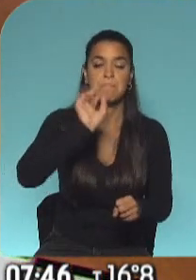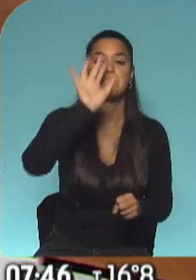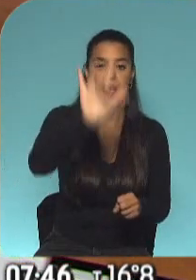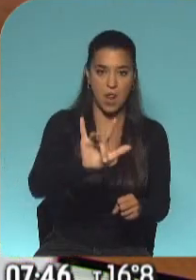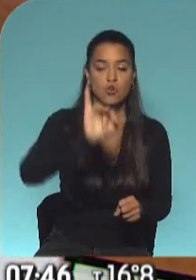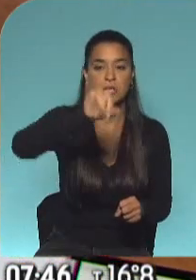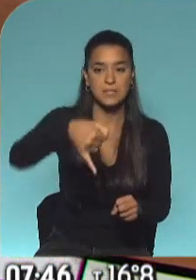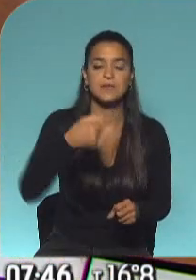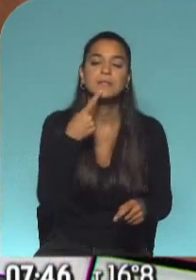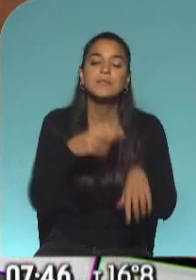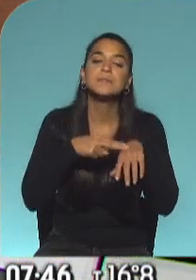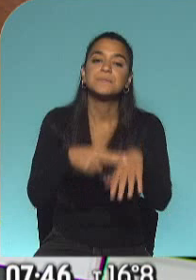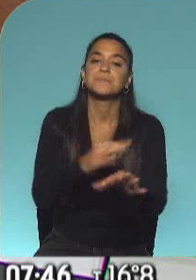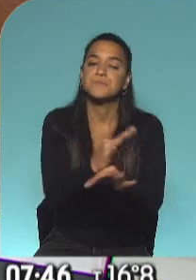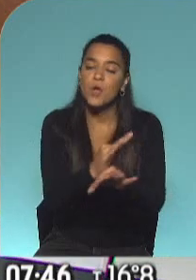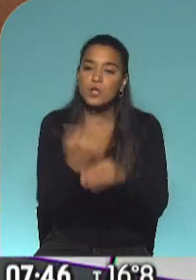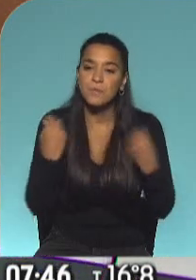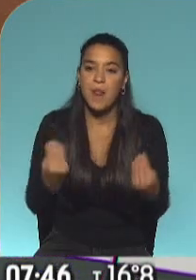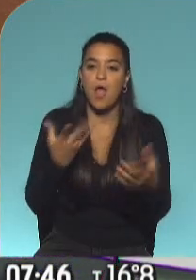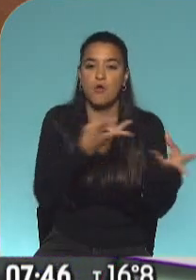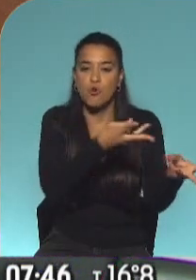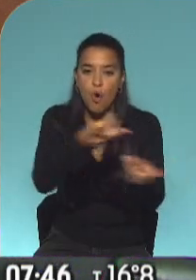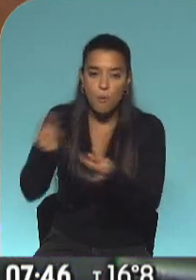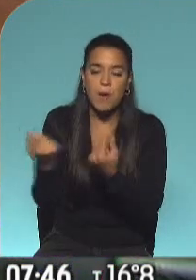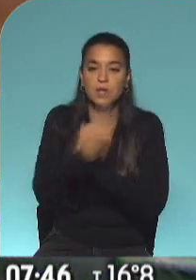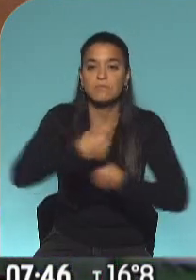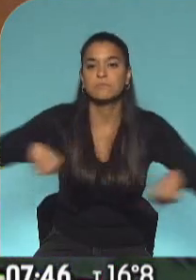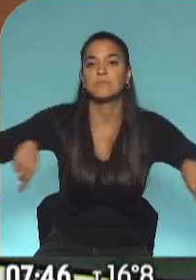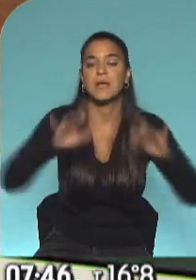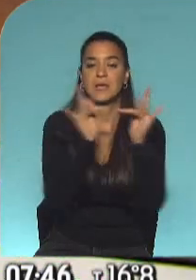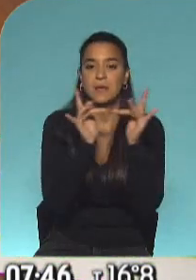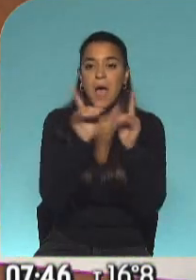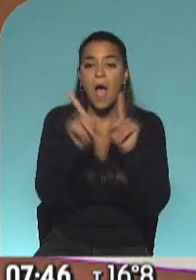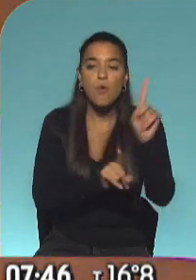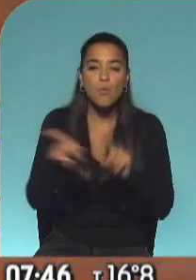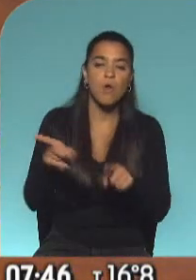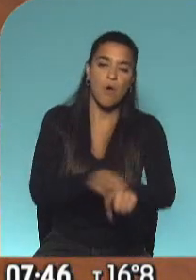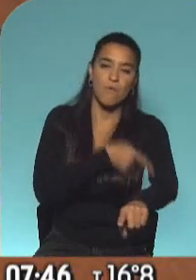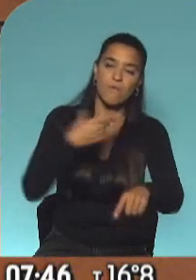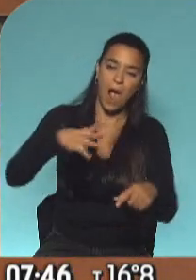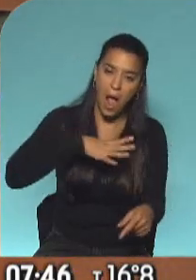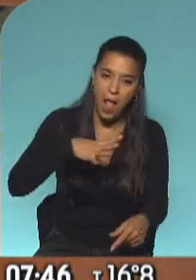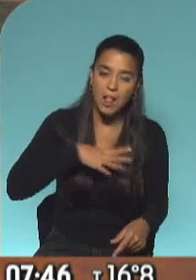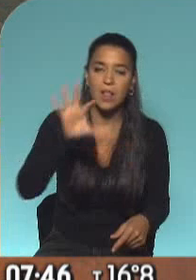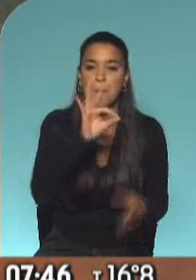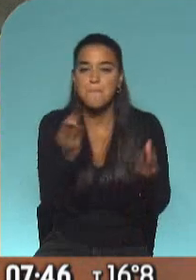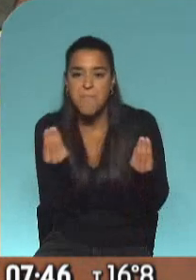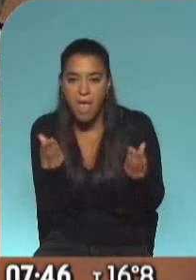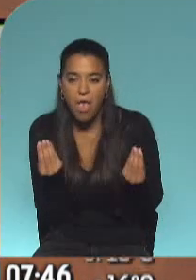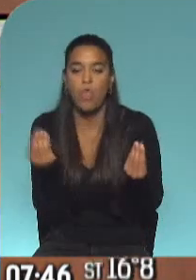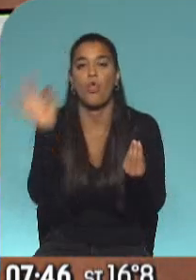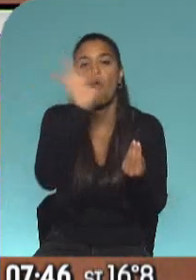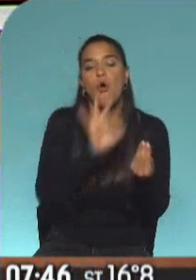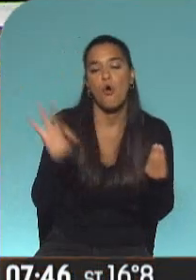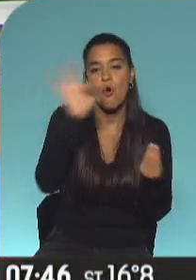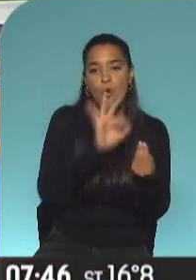Entonces, consejos para comprar en este tipo de eventos online que algunos por ahí no están tan acostumbrados, hay temor o